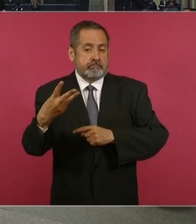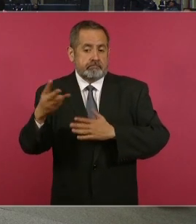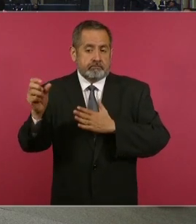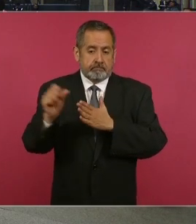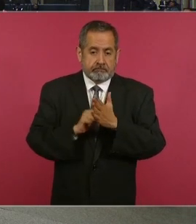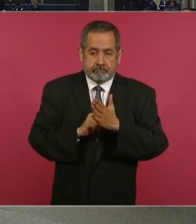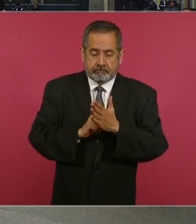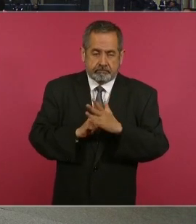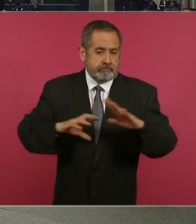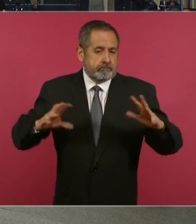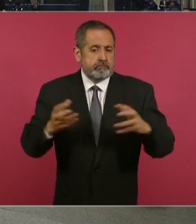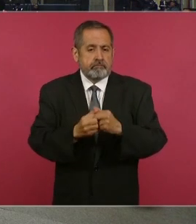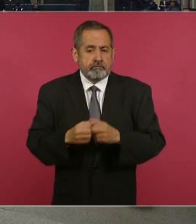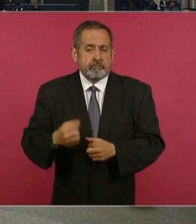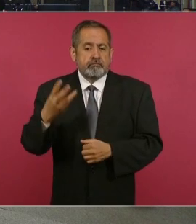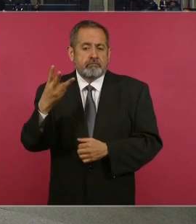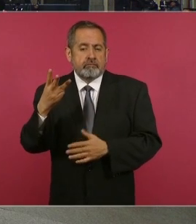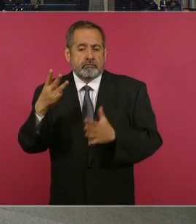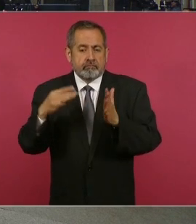son 3 millones.